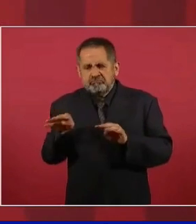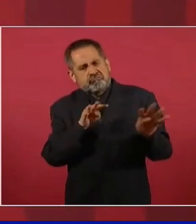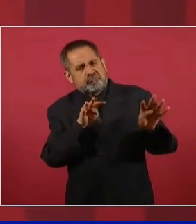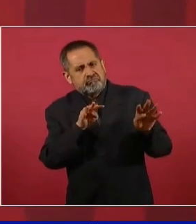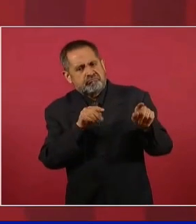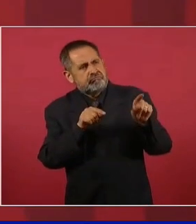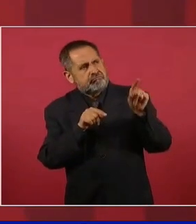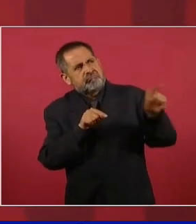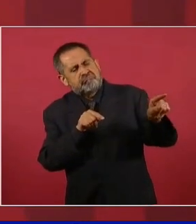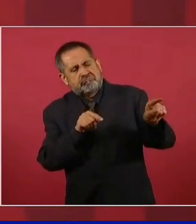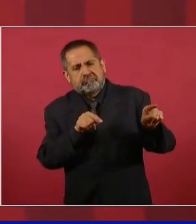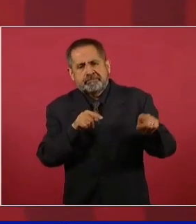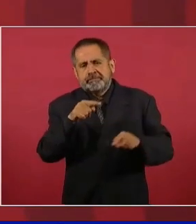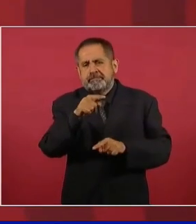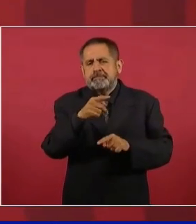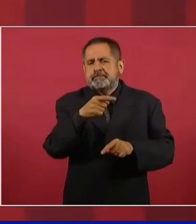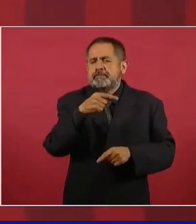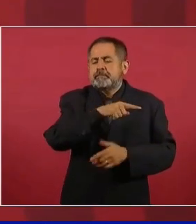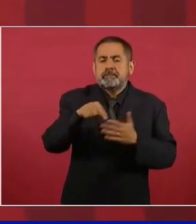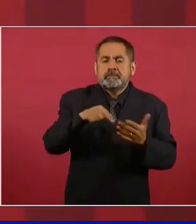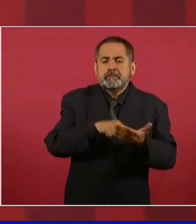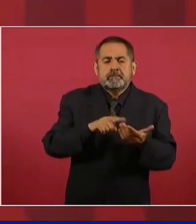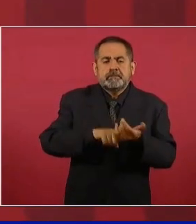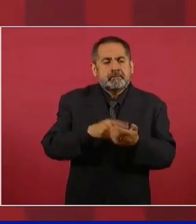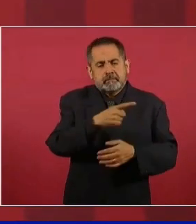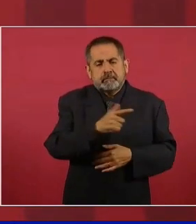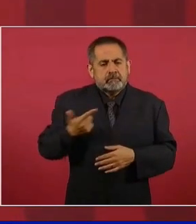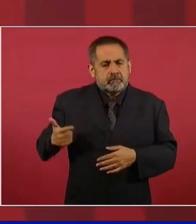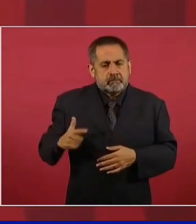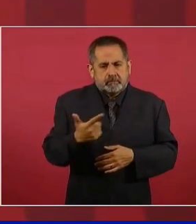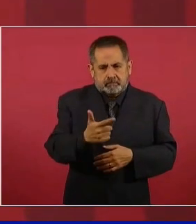en la plaza principal en Guanajuato,